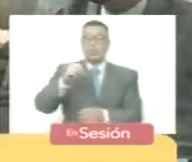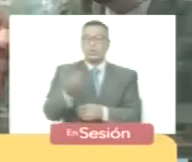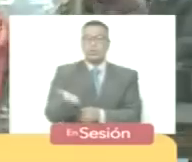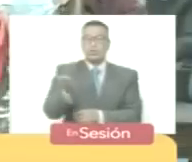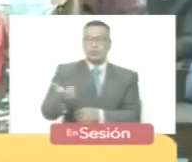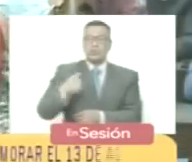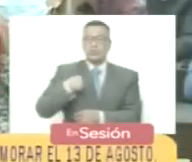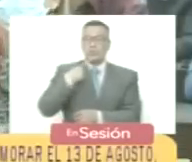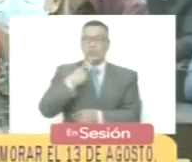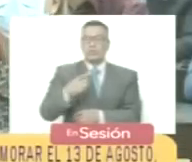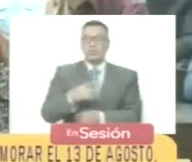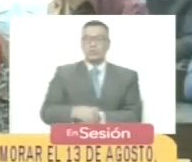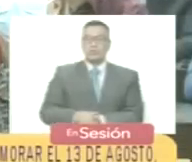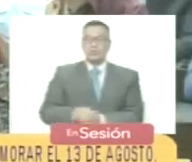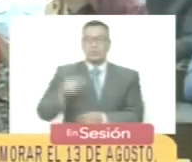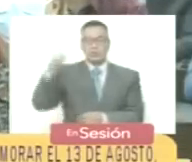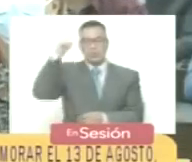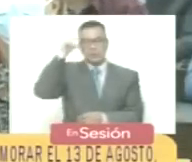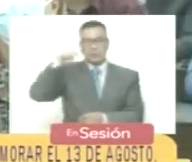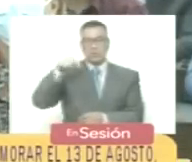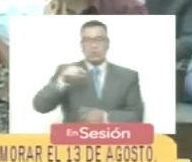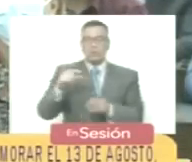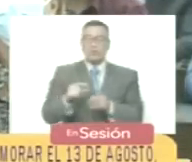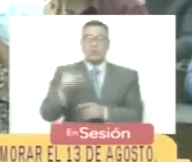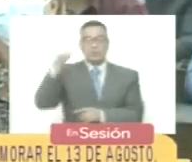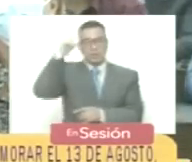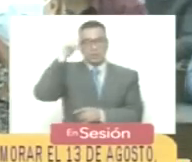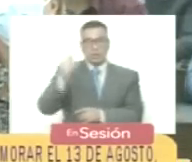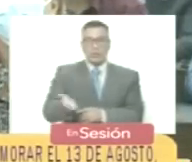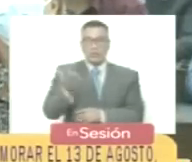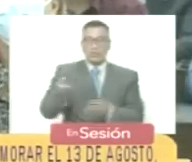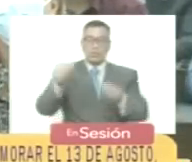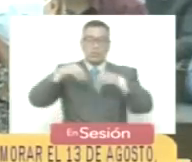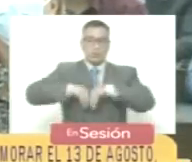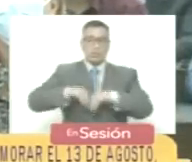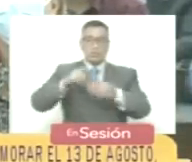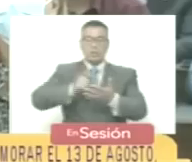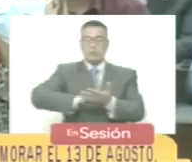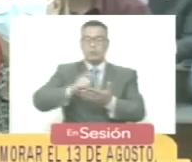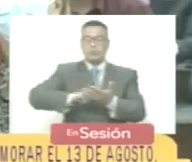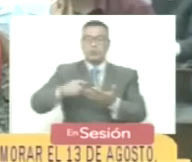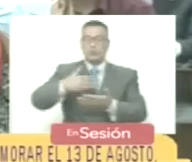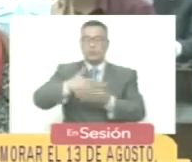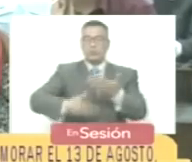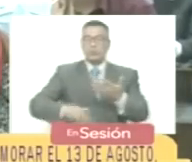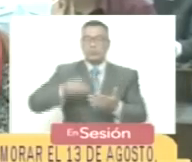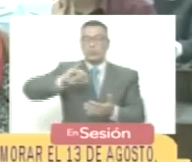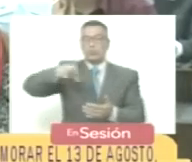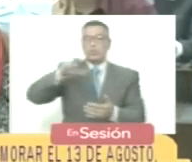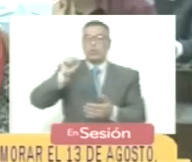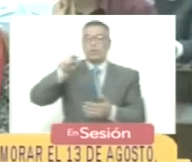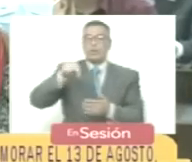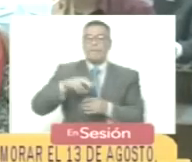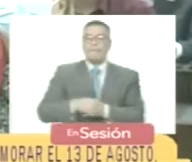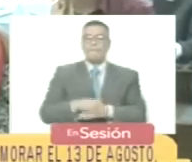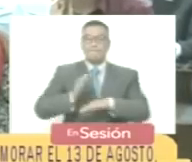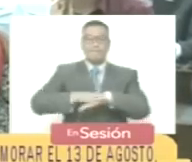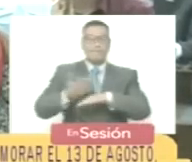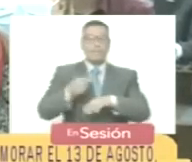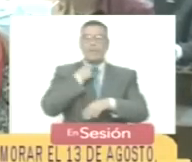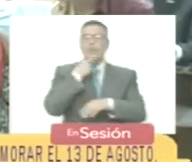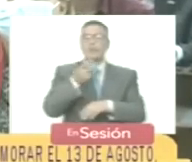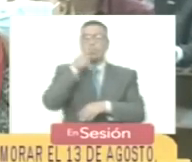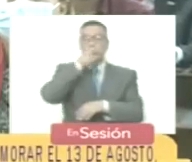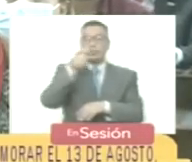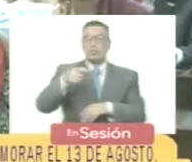importante resaltarlo y dejarlo hoy en esta fecha tan importante, en este acuerdo que presenta el camarada Juan Carlos Alemán, porque es la voz de ese